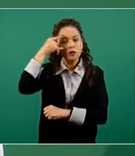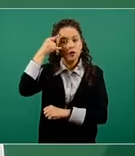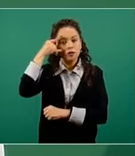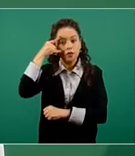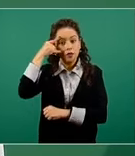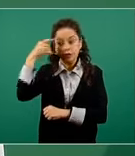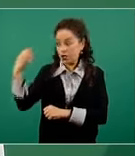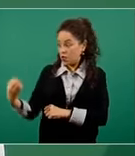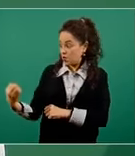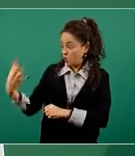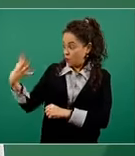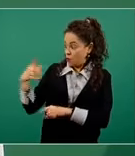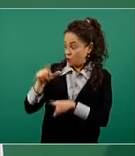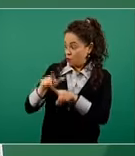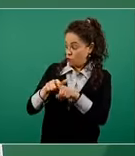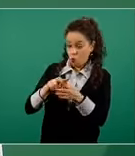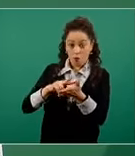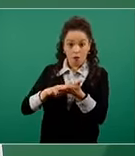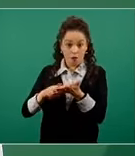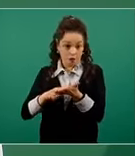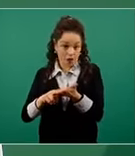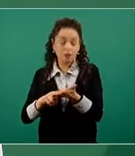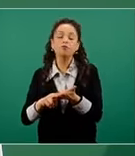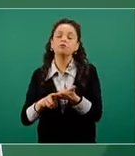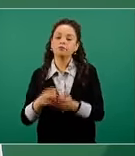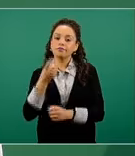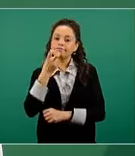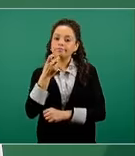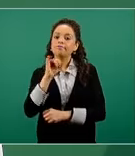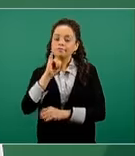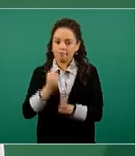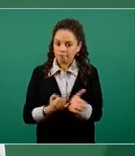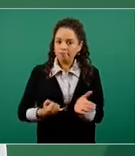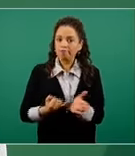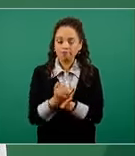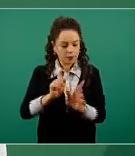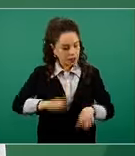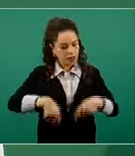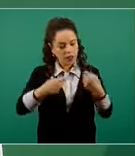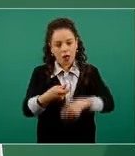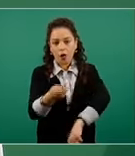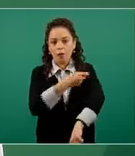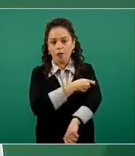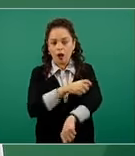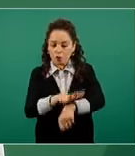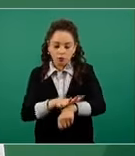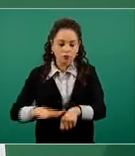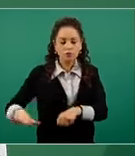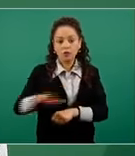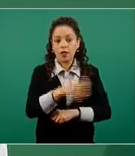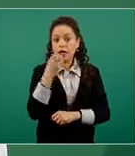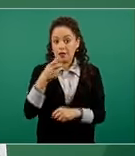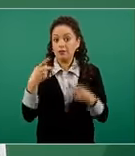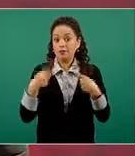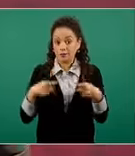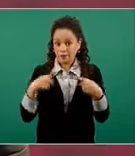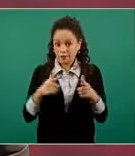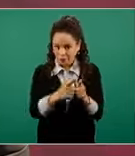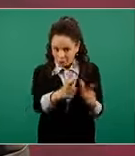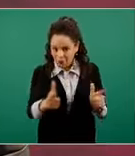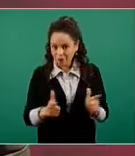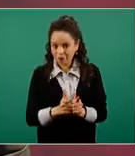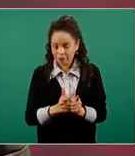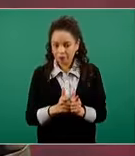verde, y entonces pues se decide proceder con la vacunación de este grupo, basados precisamente en esta